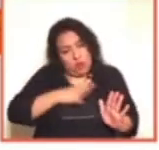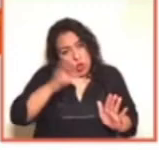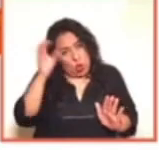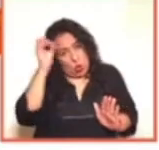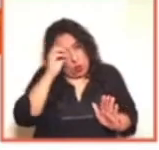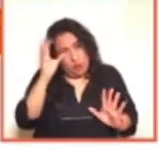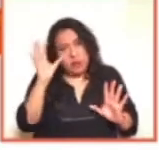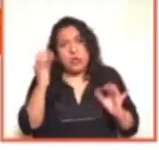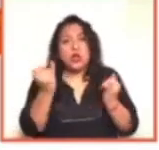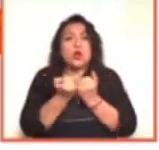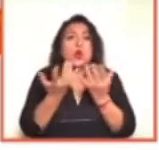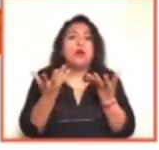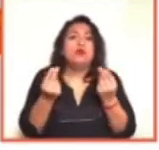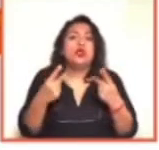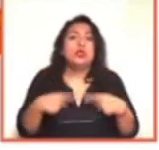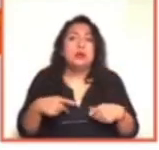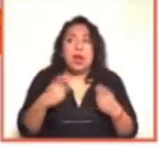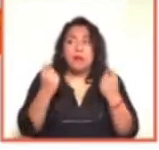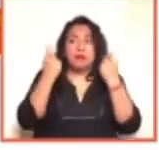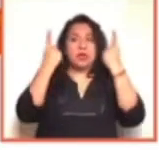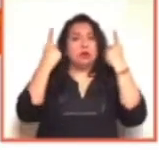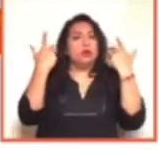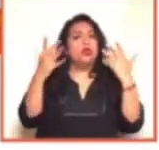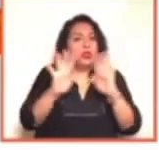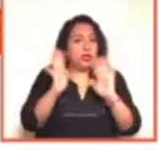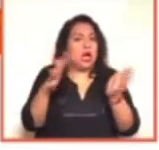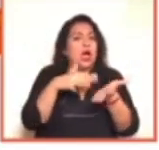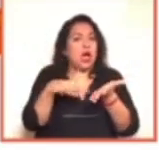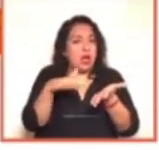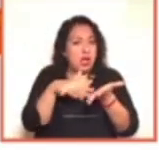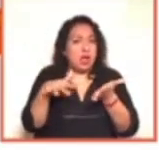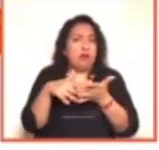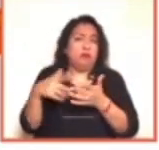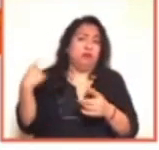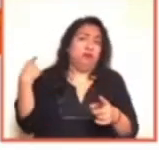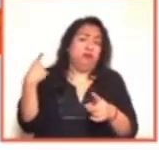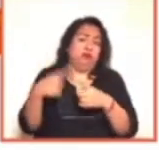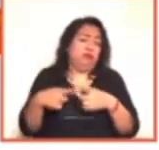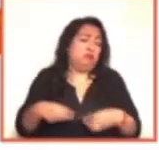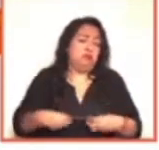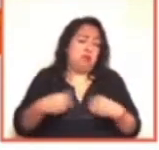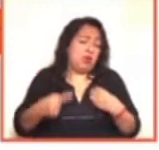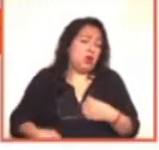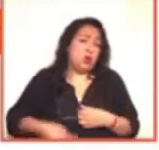muchos de quienes lo admiramos y lo hemos leído a lo largo de nuestras vidas.